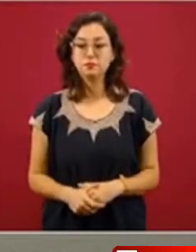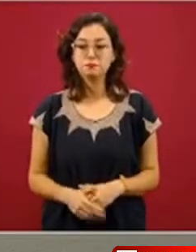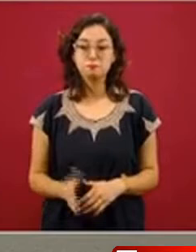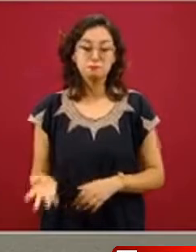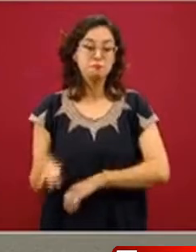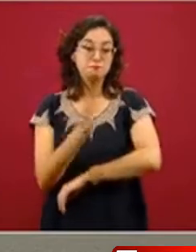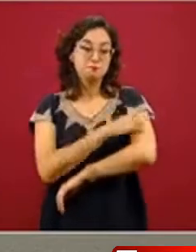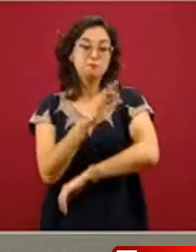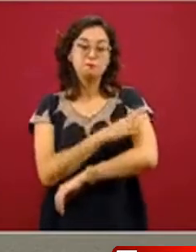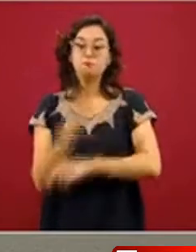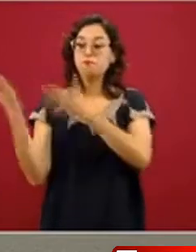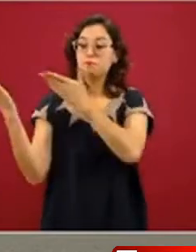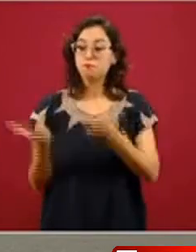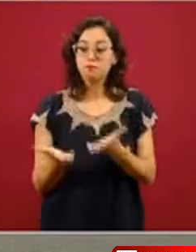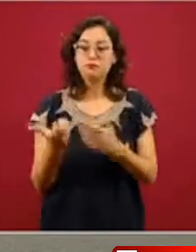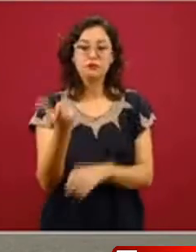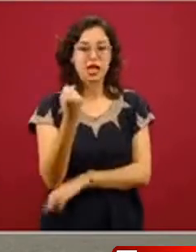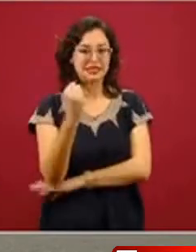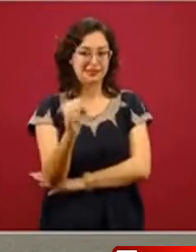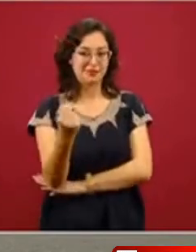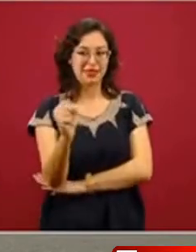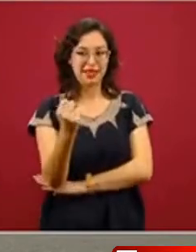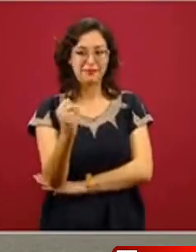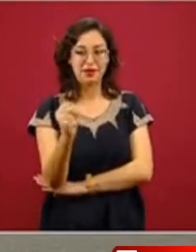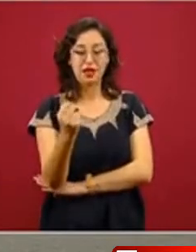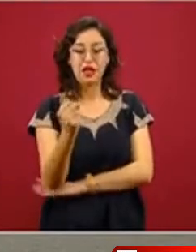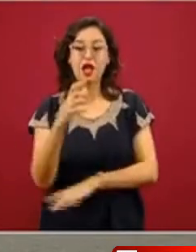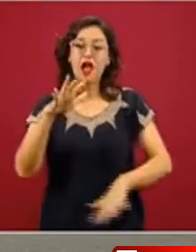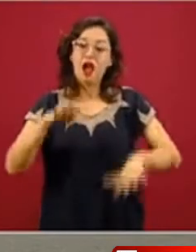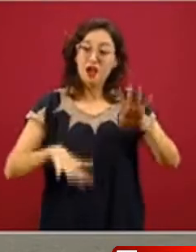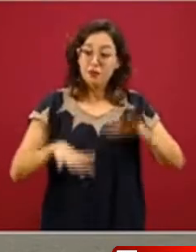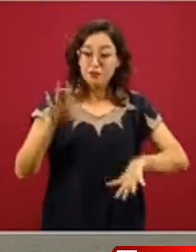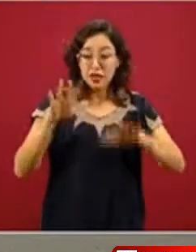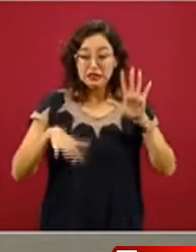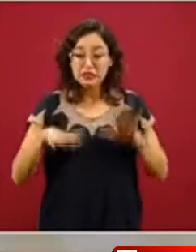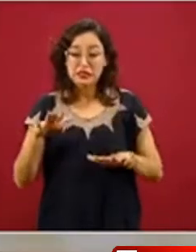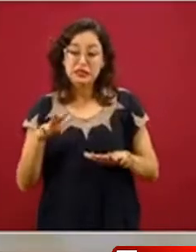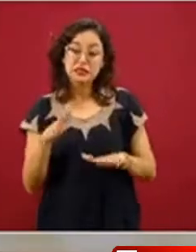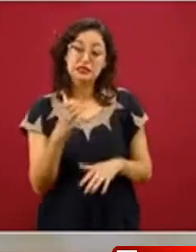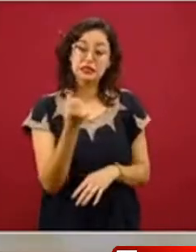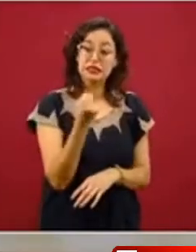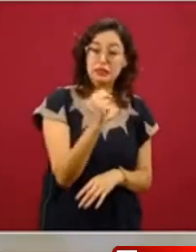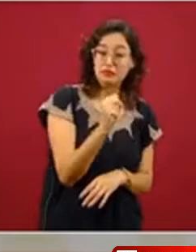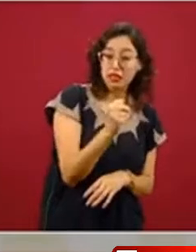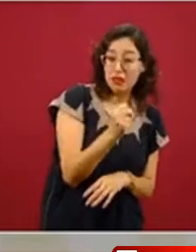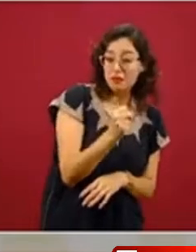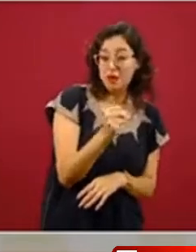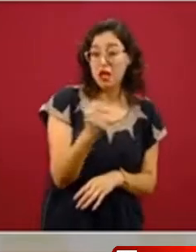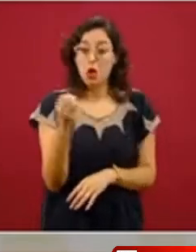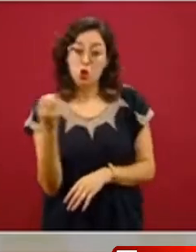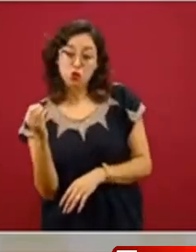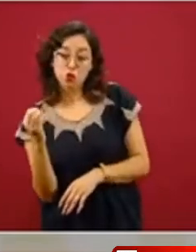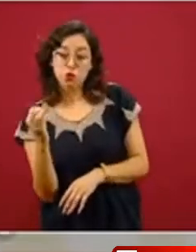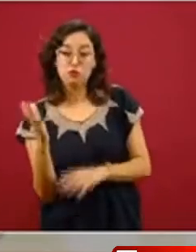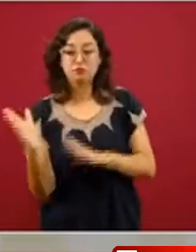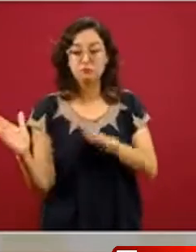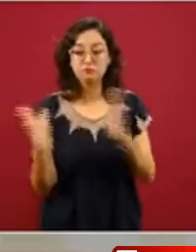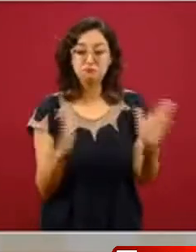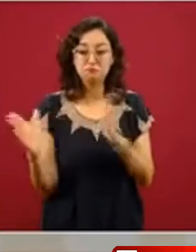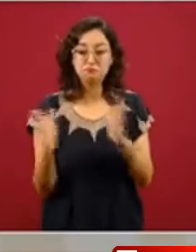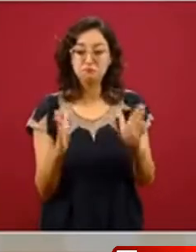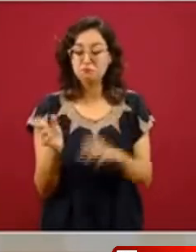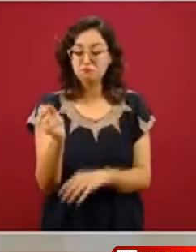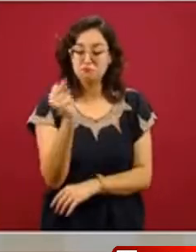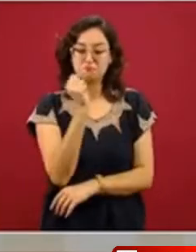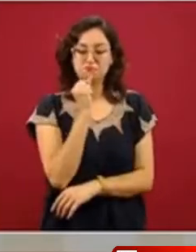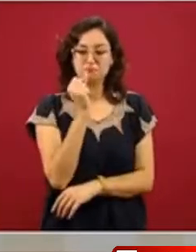a México en septiembre. A veces varía por el ritmo de producción, como todavía no se